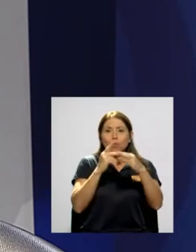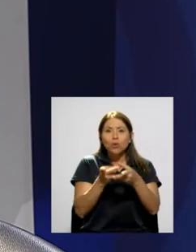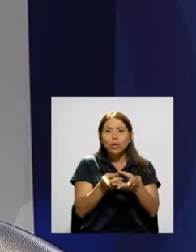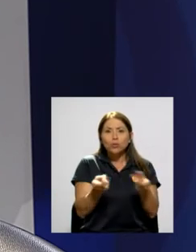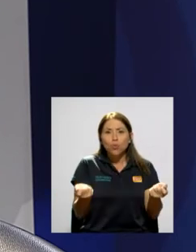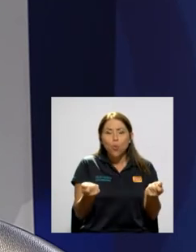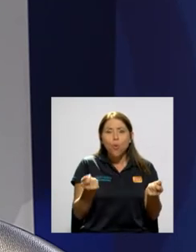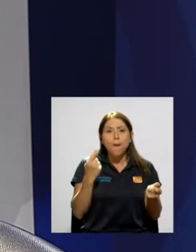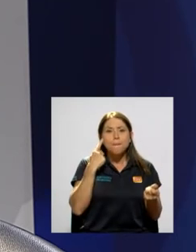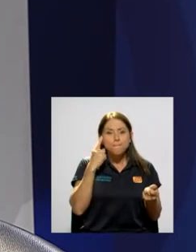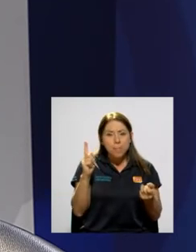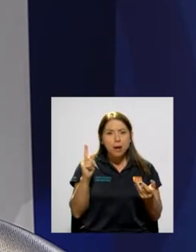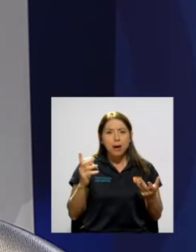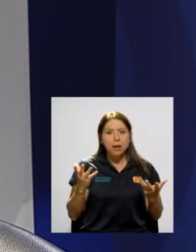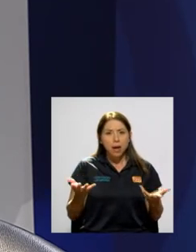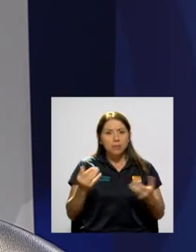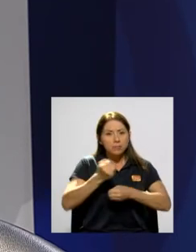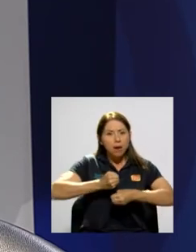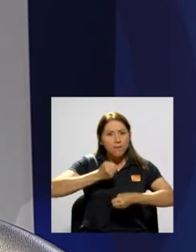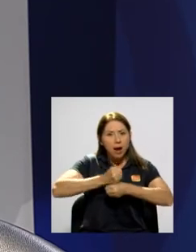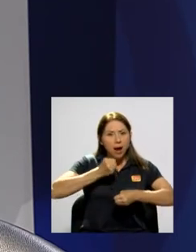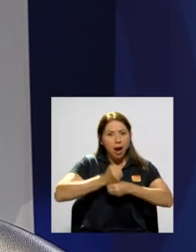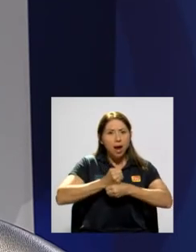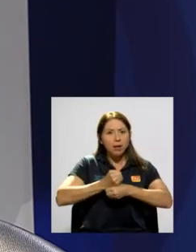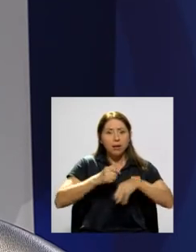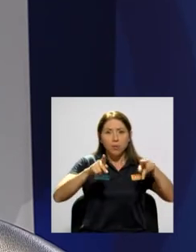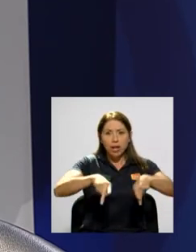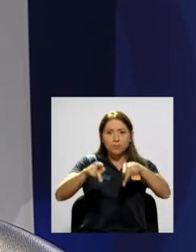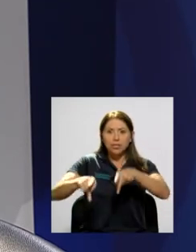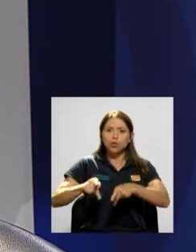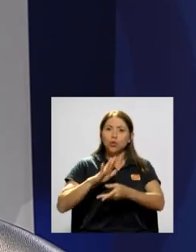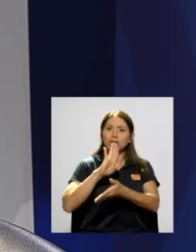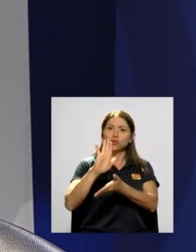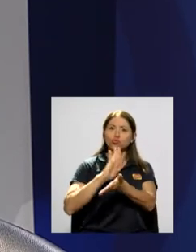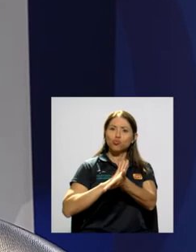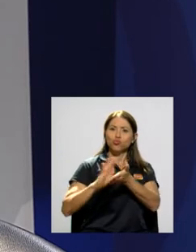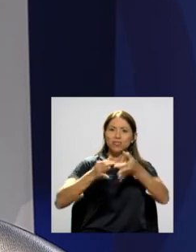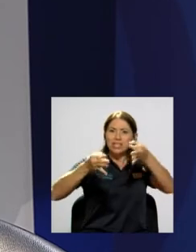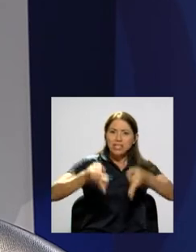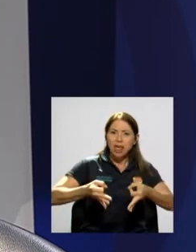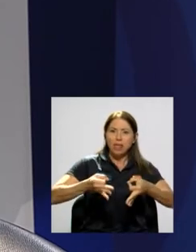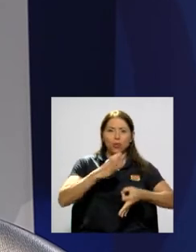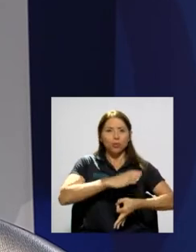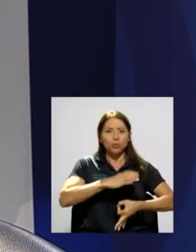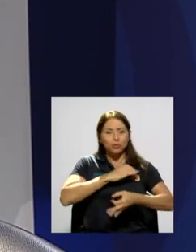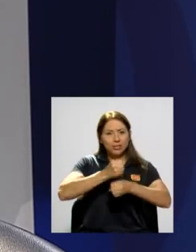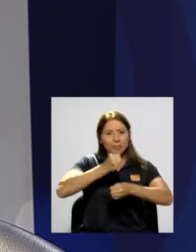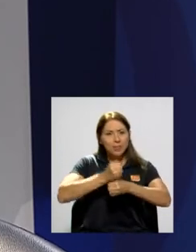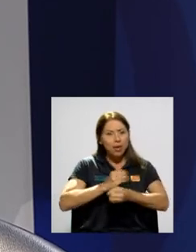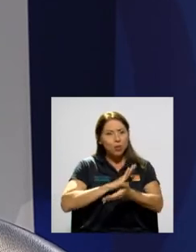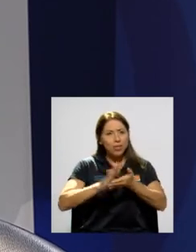efectivamente trabajar sobre la dignidad de las personas, uh-huh, condiciones de empleo digno, seguridad, seguridad familiar,